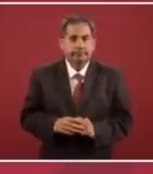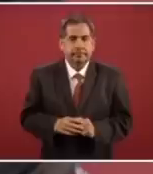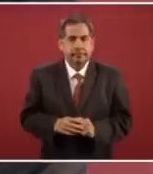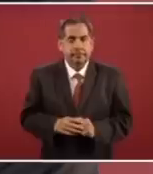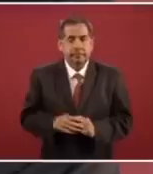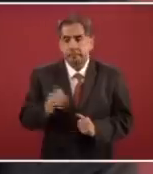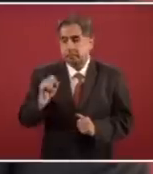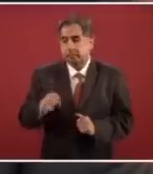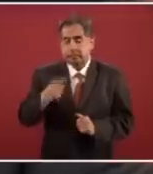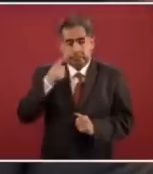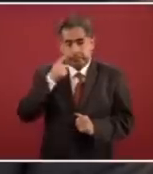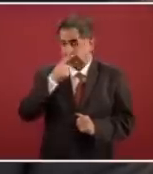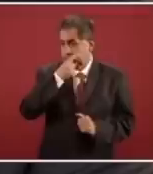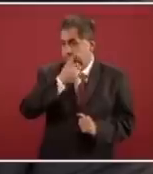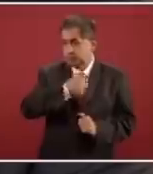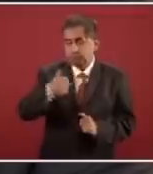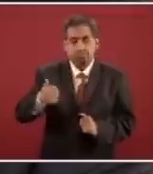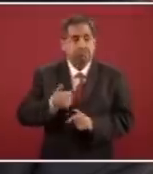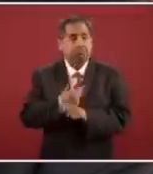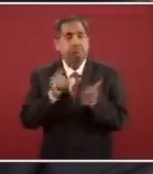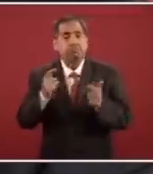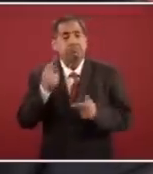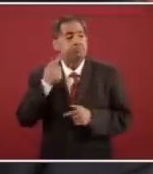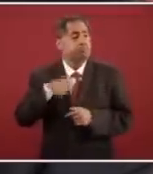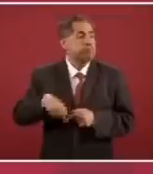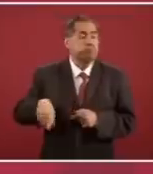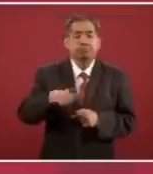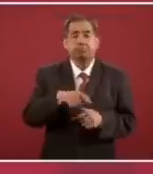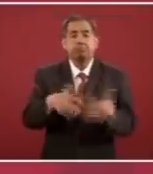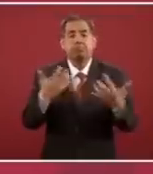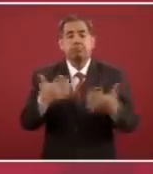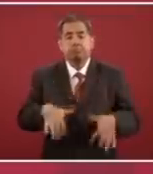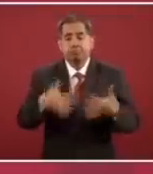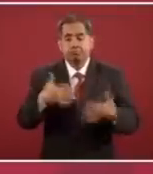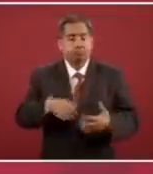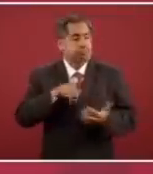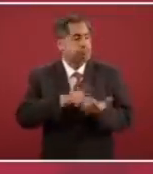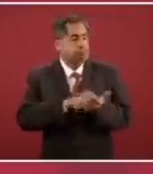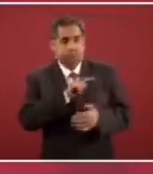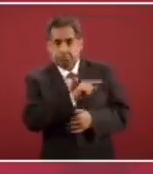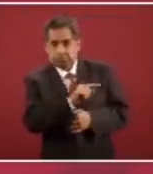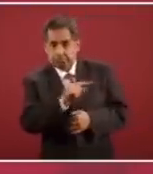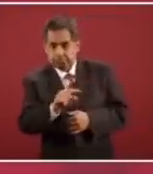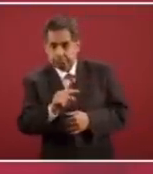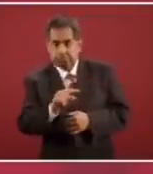hay libertad para que todas las empresas puedan